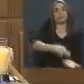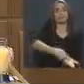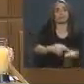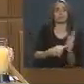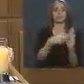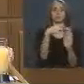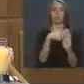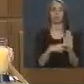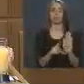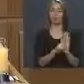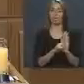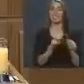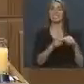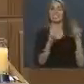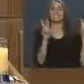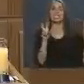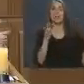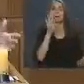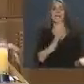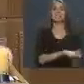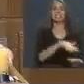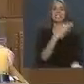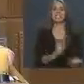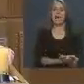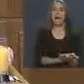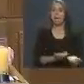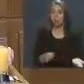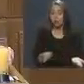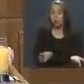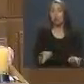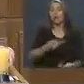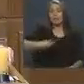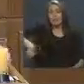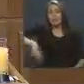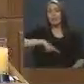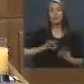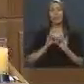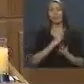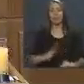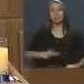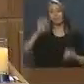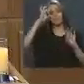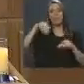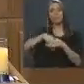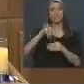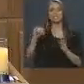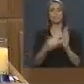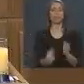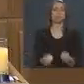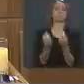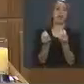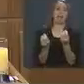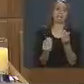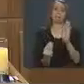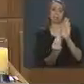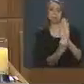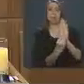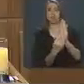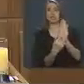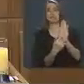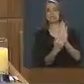este proyecto de ley SANA, que todos estamos conscientes que vamos a votar favorablemente. Entonces digo yo, ¿para qué corremos ese